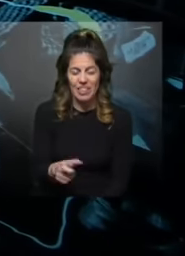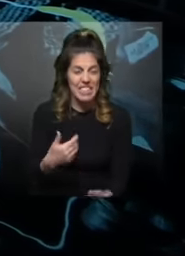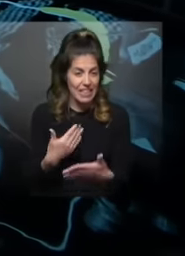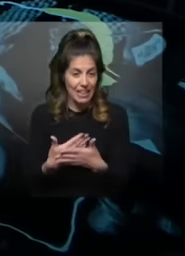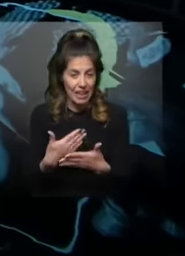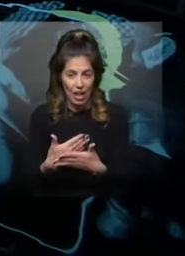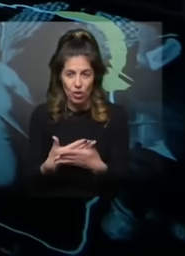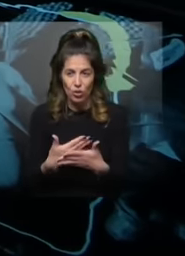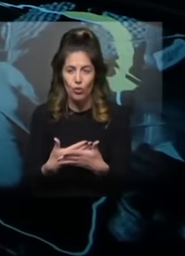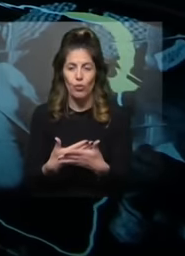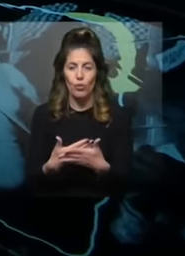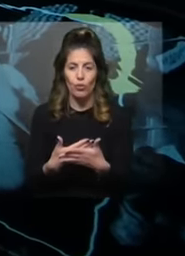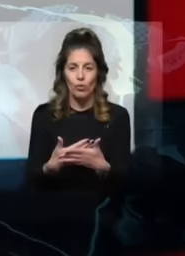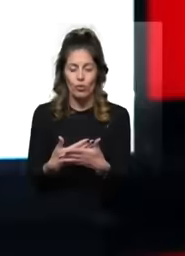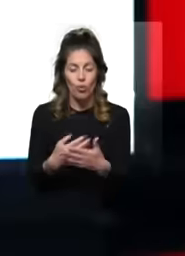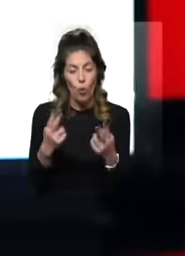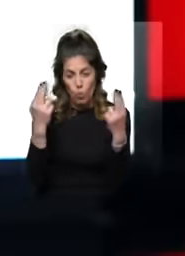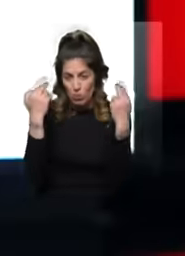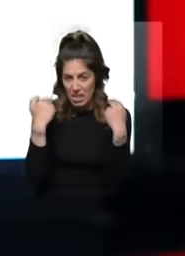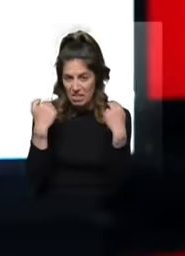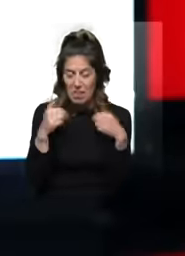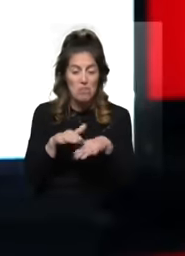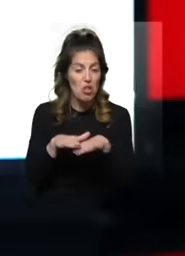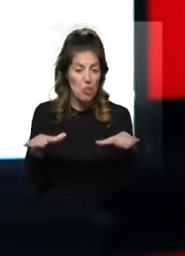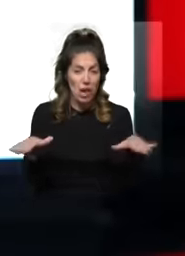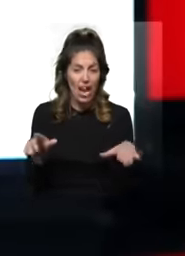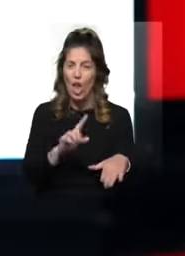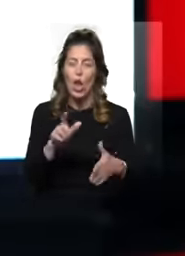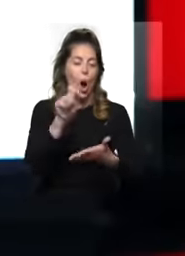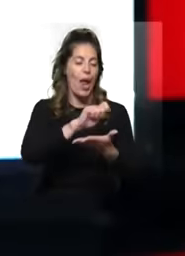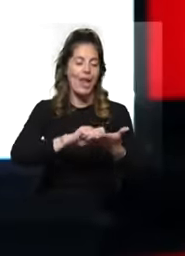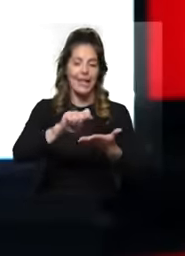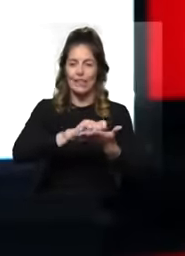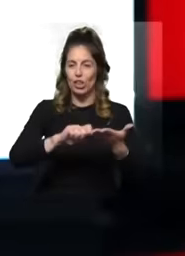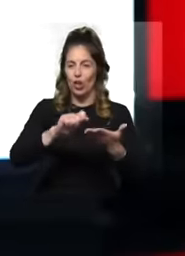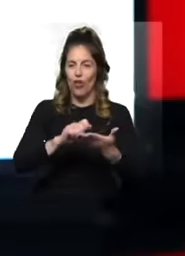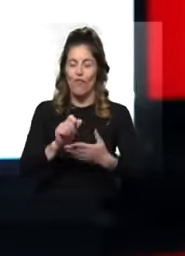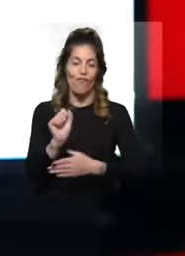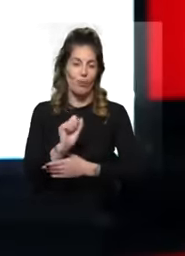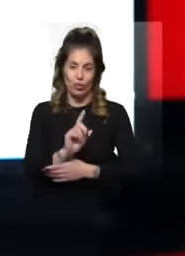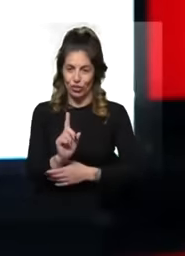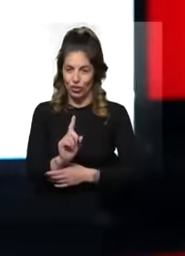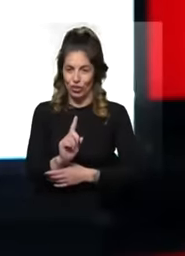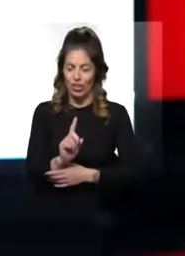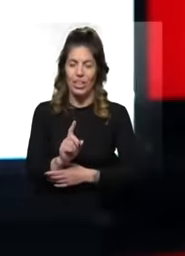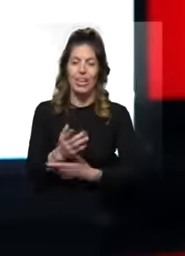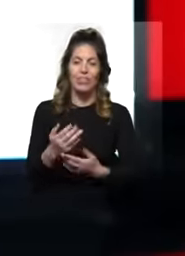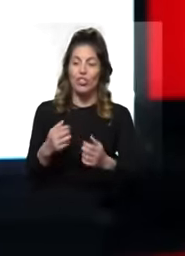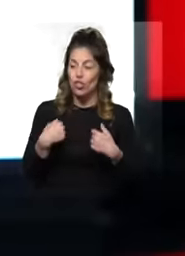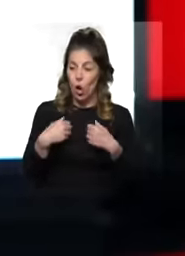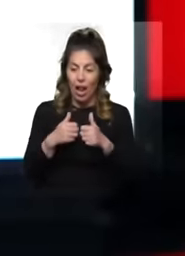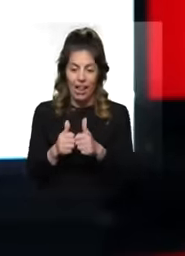cercano, humilde, normal, no era el escritor, ¿viste? Claro. Y bueno, estando a su